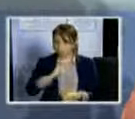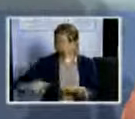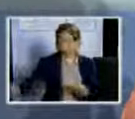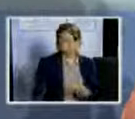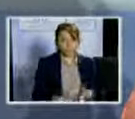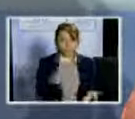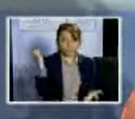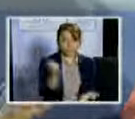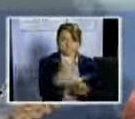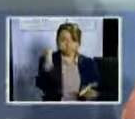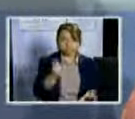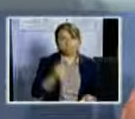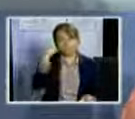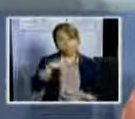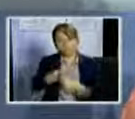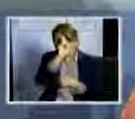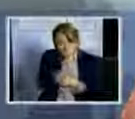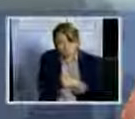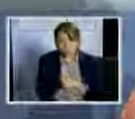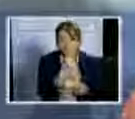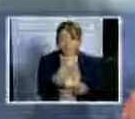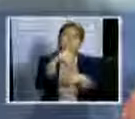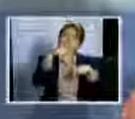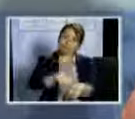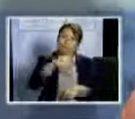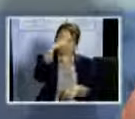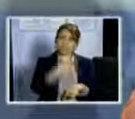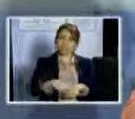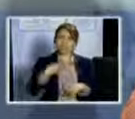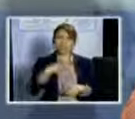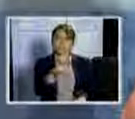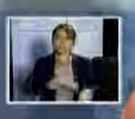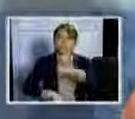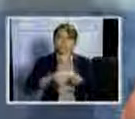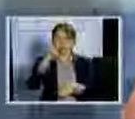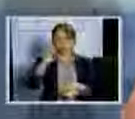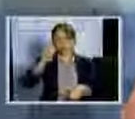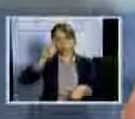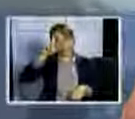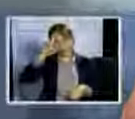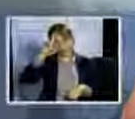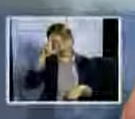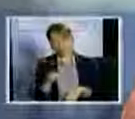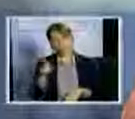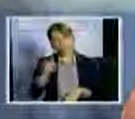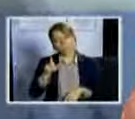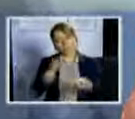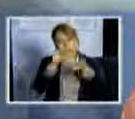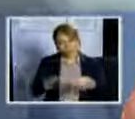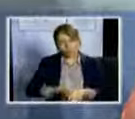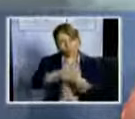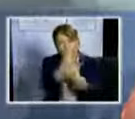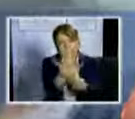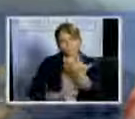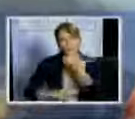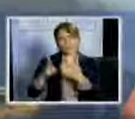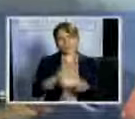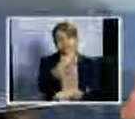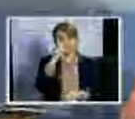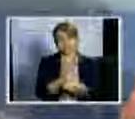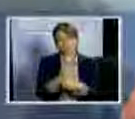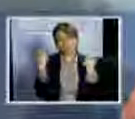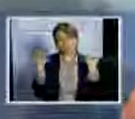pues líder. Aquí el embajador Gómez Robledo fue el primero que claramente en su informe como presidente de la segunda conferencia lo